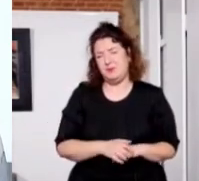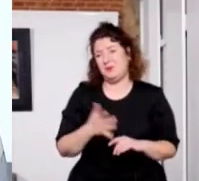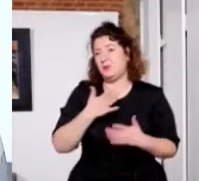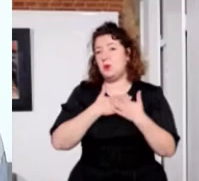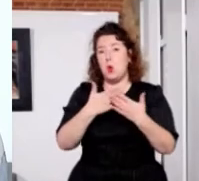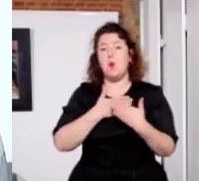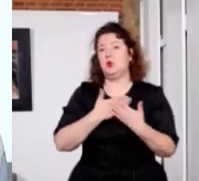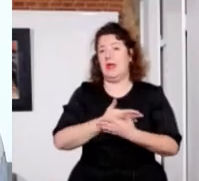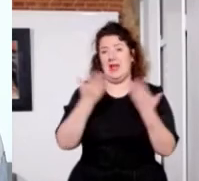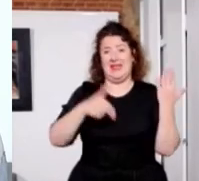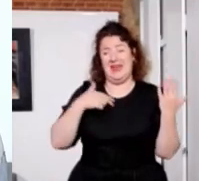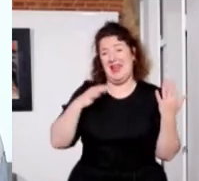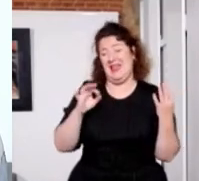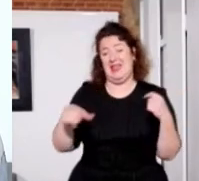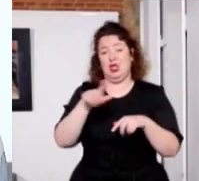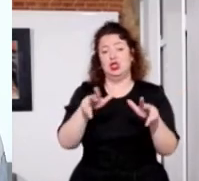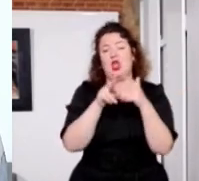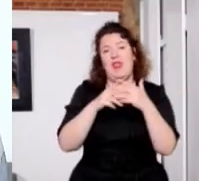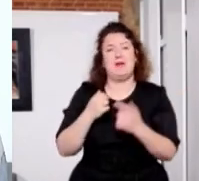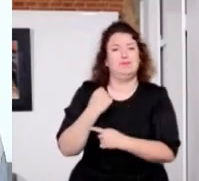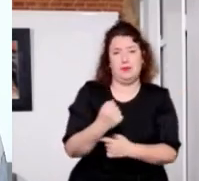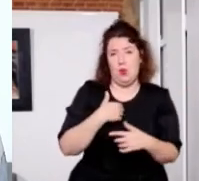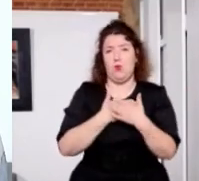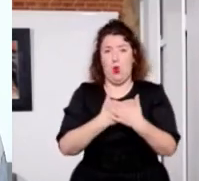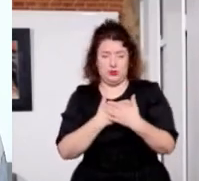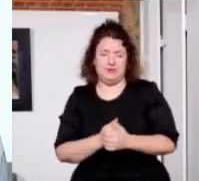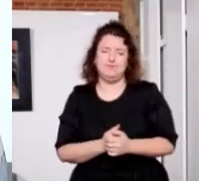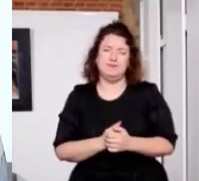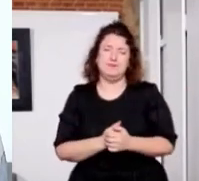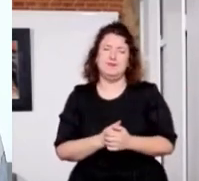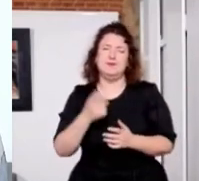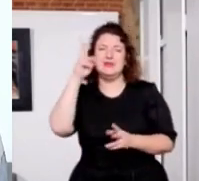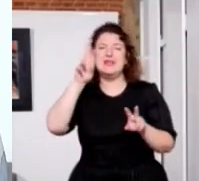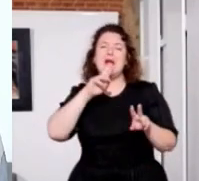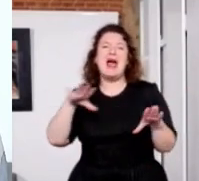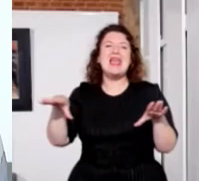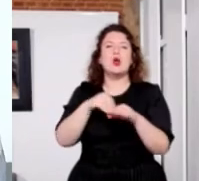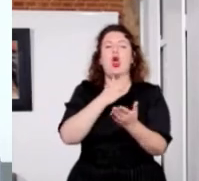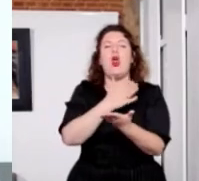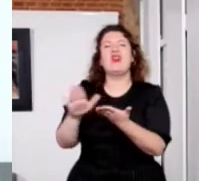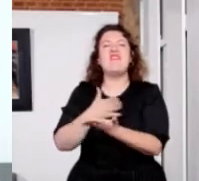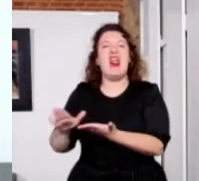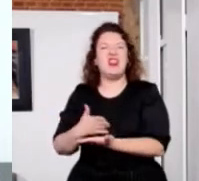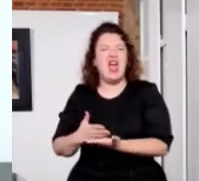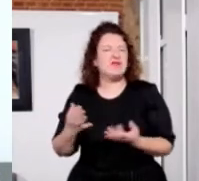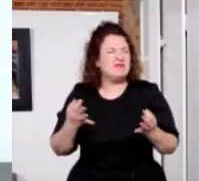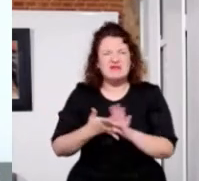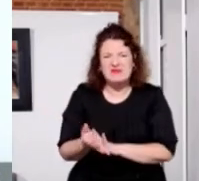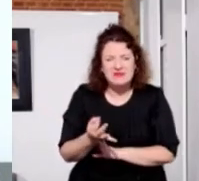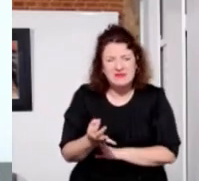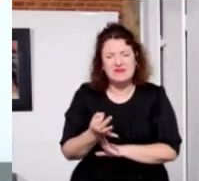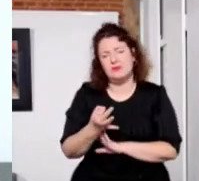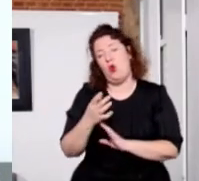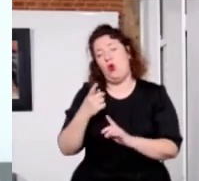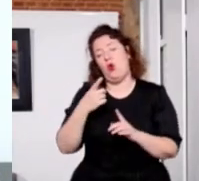general y el voluntariado social en particular. Es lo que yo llamo la inclusión diferencial. ¿Y qué es esto de la